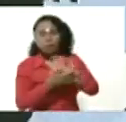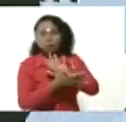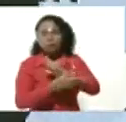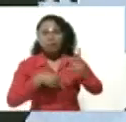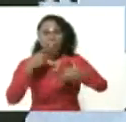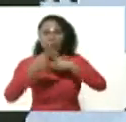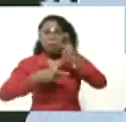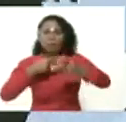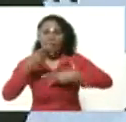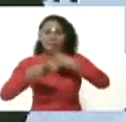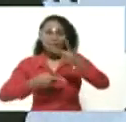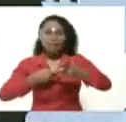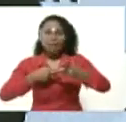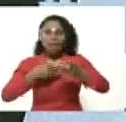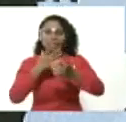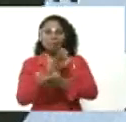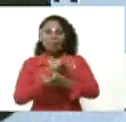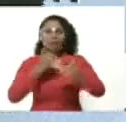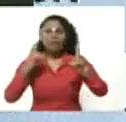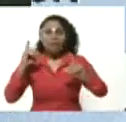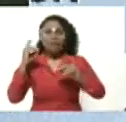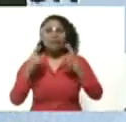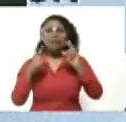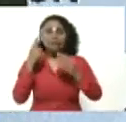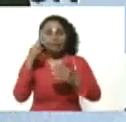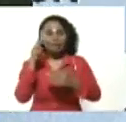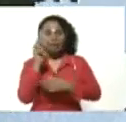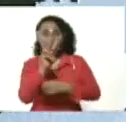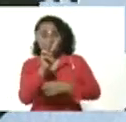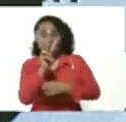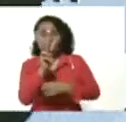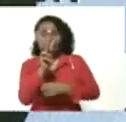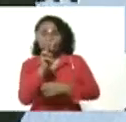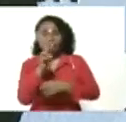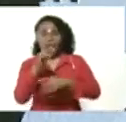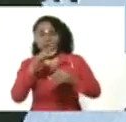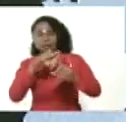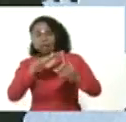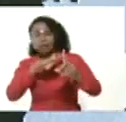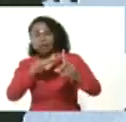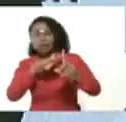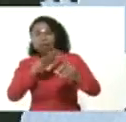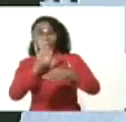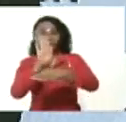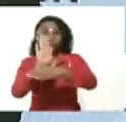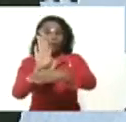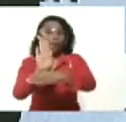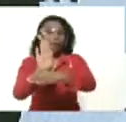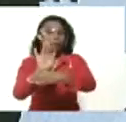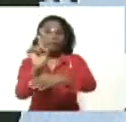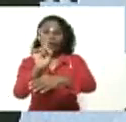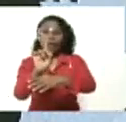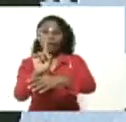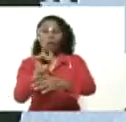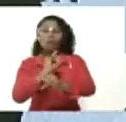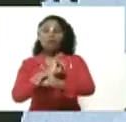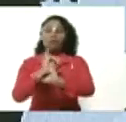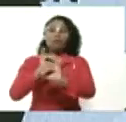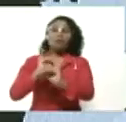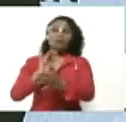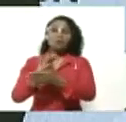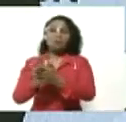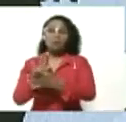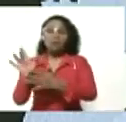política democrática se ve amenazada. Y cuidado, no basta. No basta que